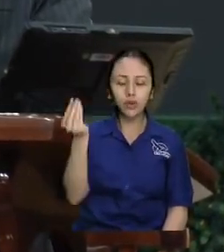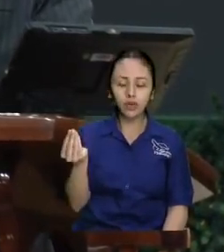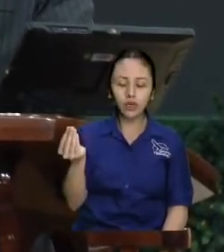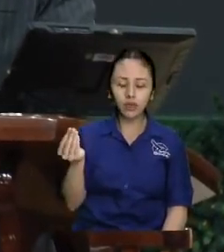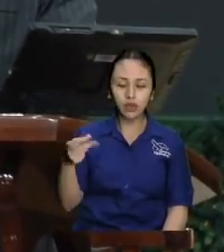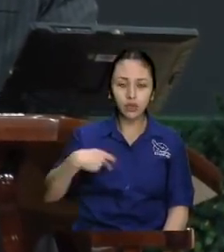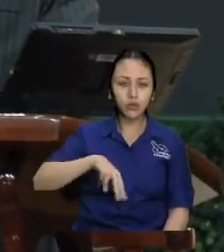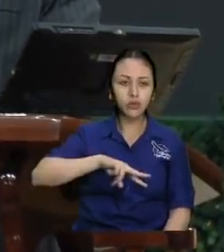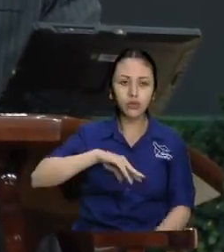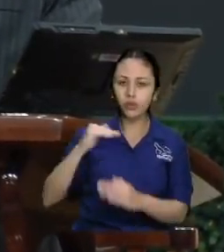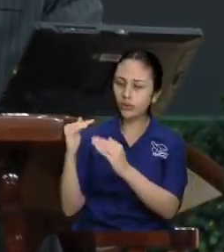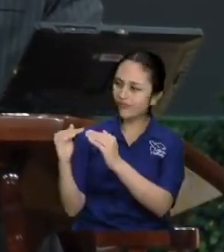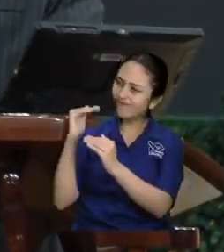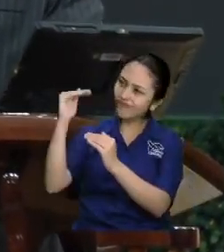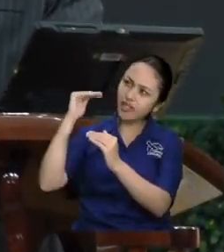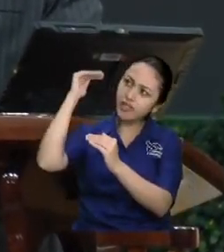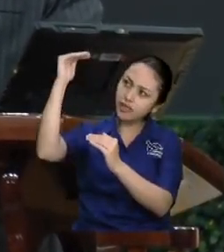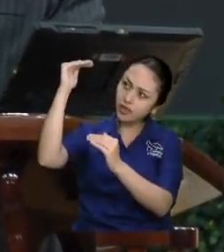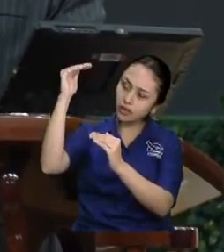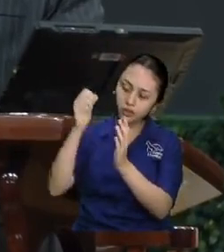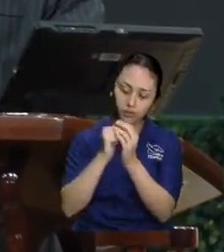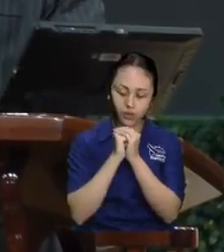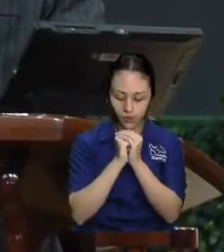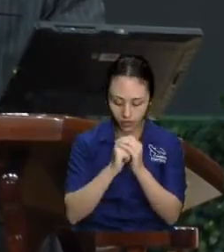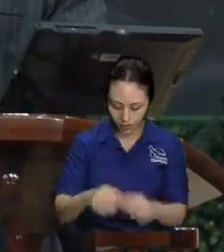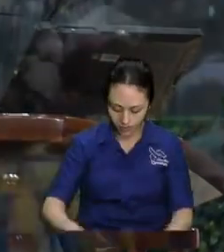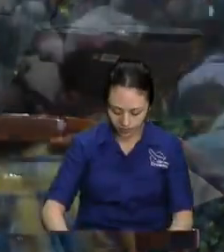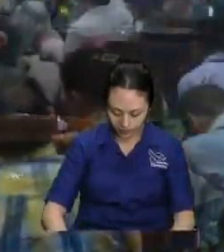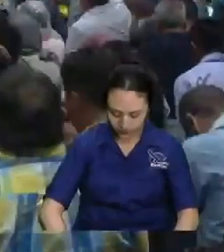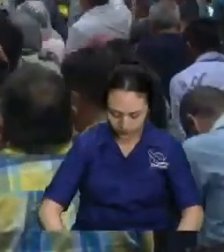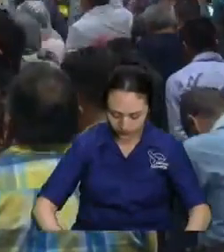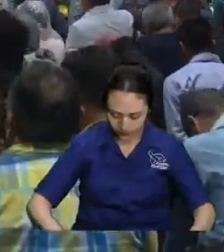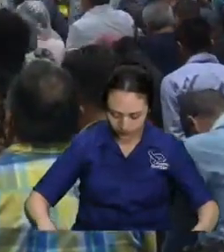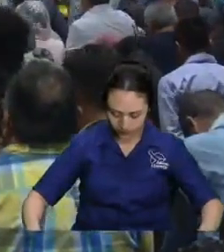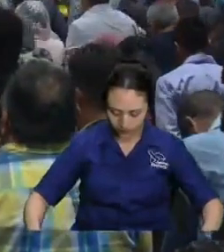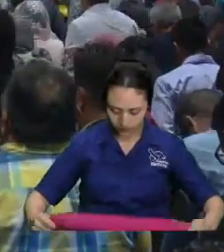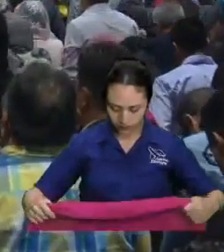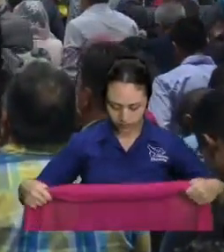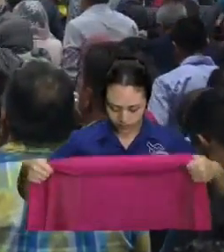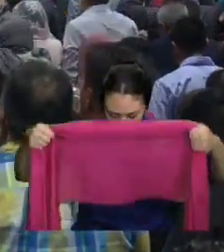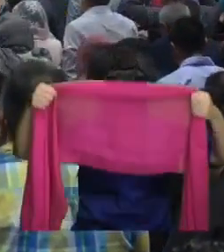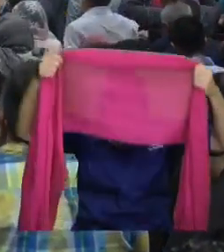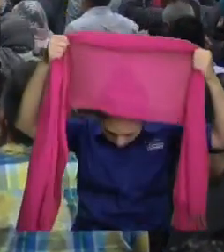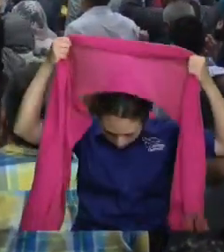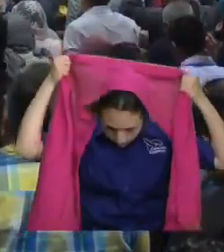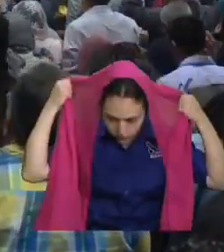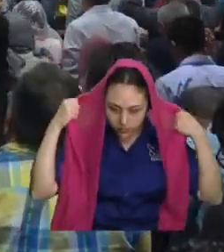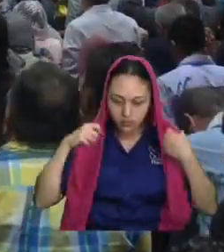meta. Padre, en el nombre de Jesús, muchas gracias.